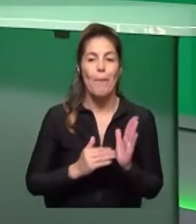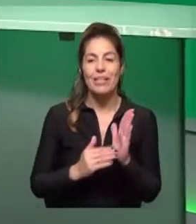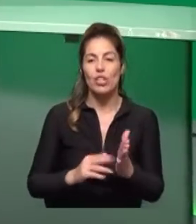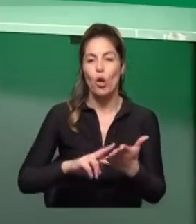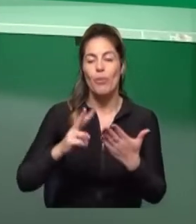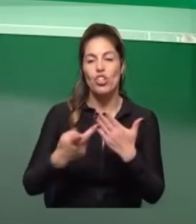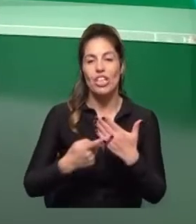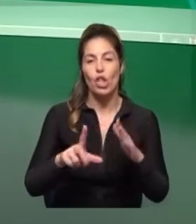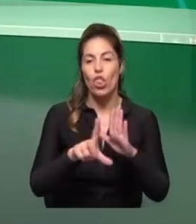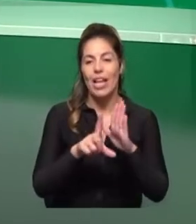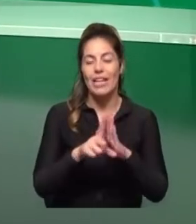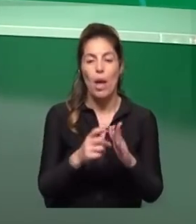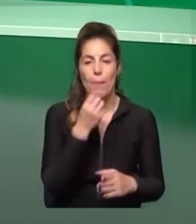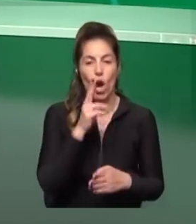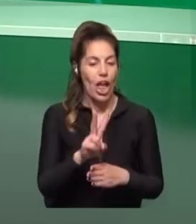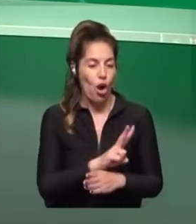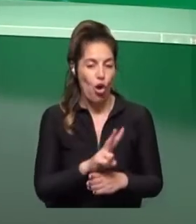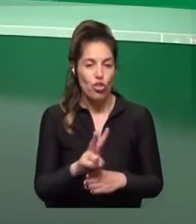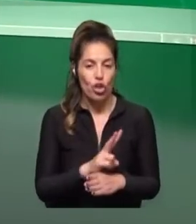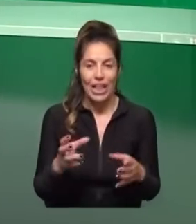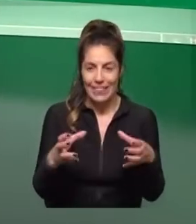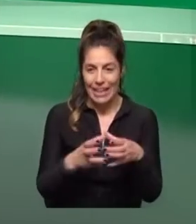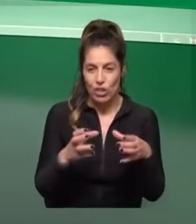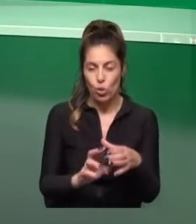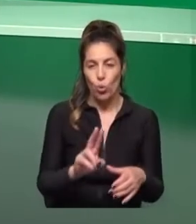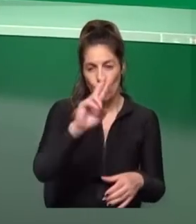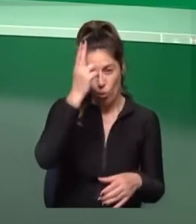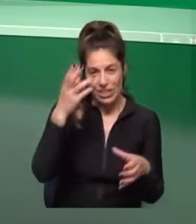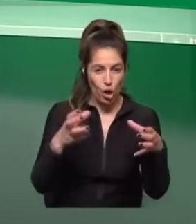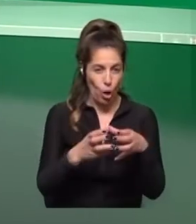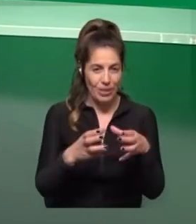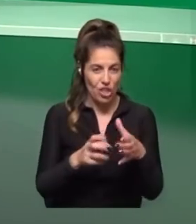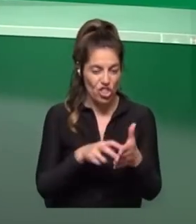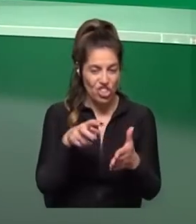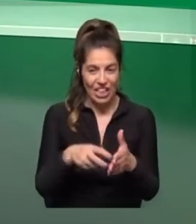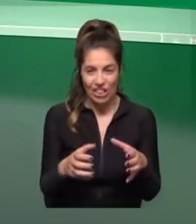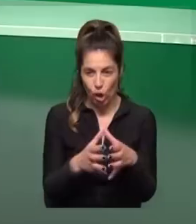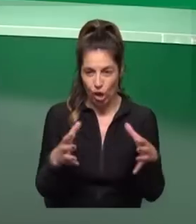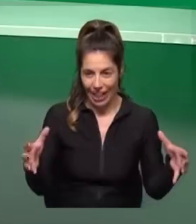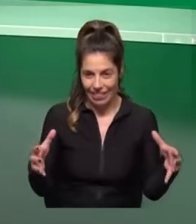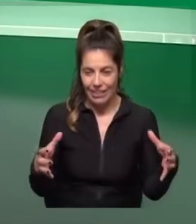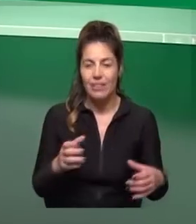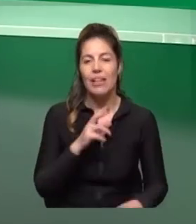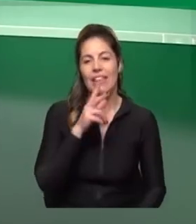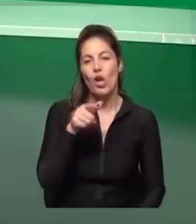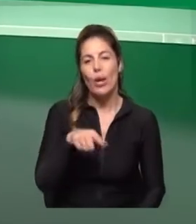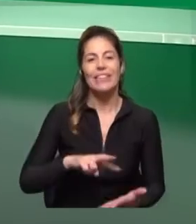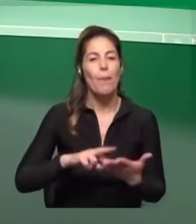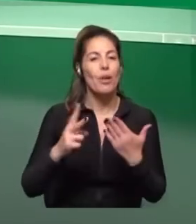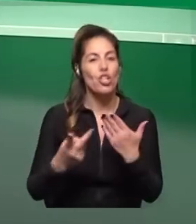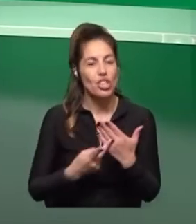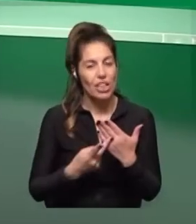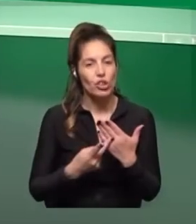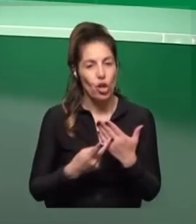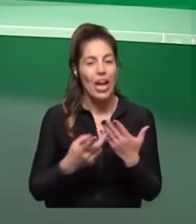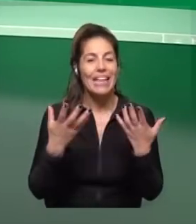para mejorar los controles de la delegación uruguaya en la comisión técnica mixta de salto grandeni dijo que este proyecto se